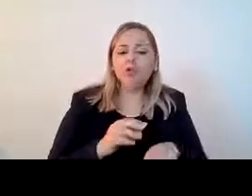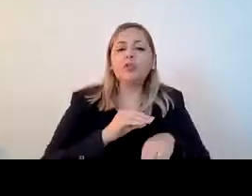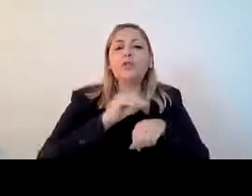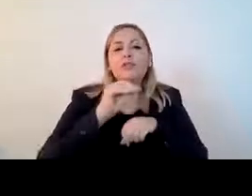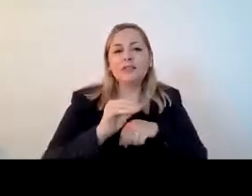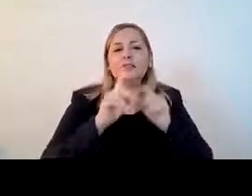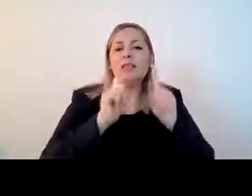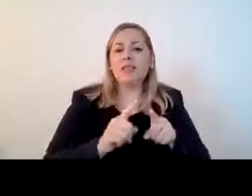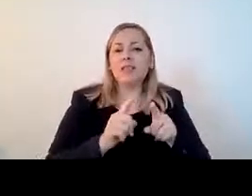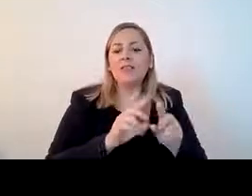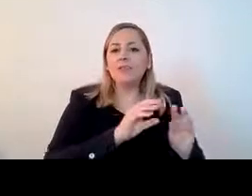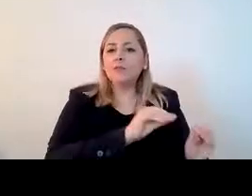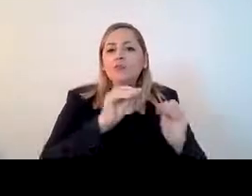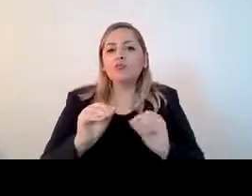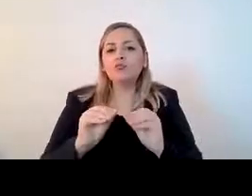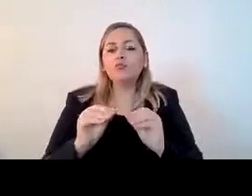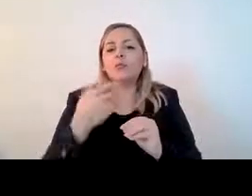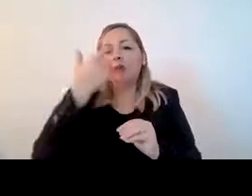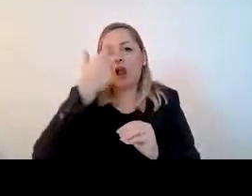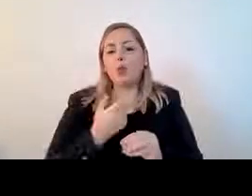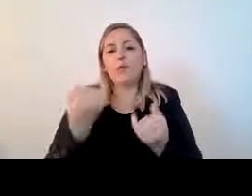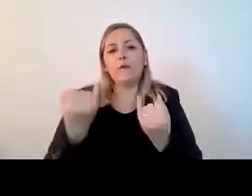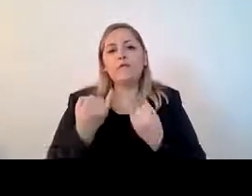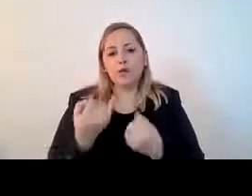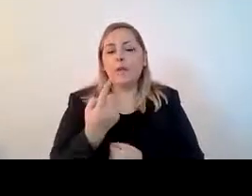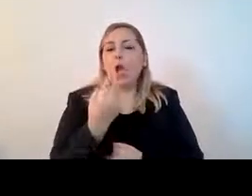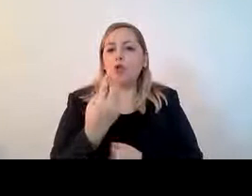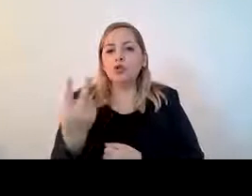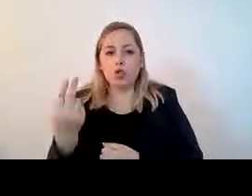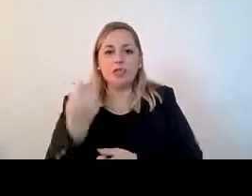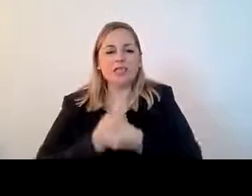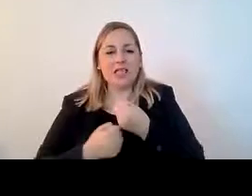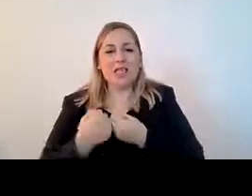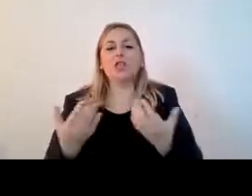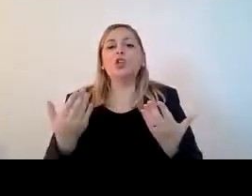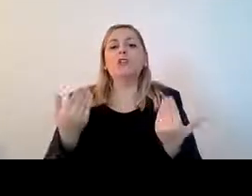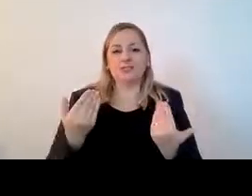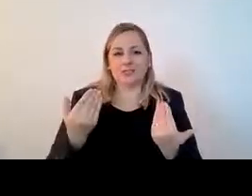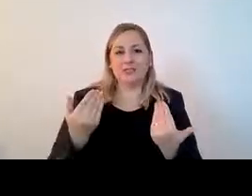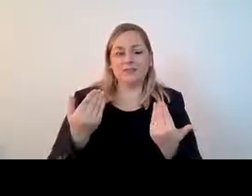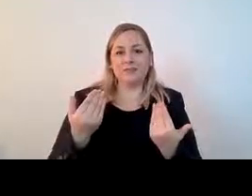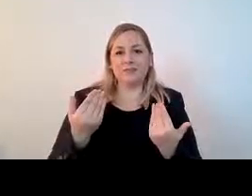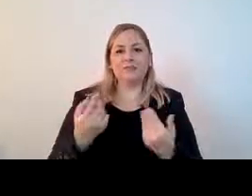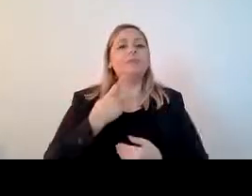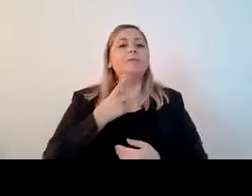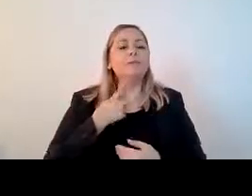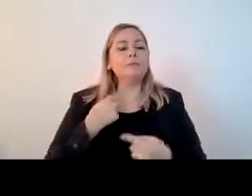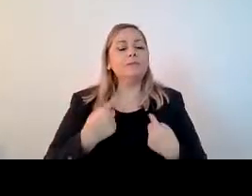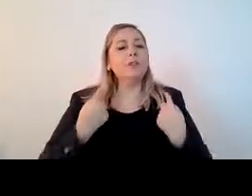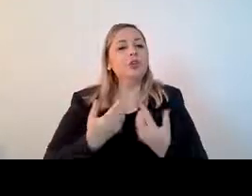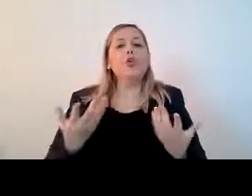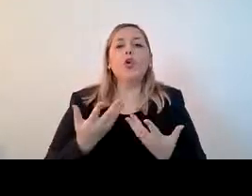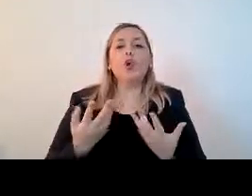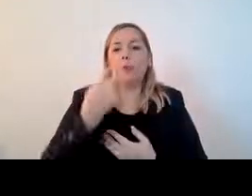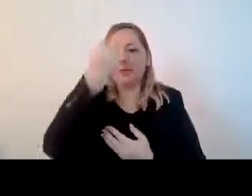debe aplicarse un autoinforme a partir de los 11-12 años. O sea, necesariamente nos interesa cómo se ve